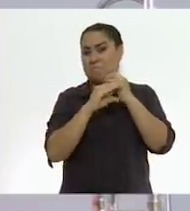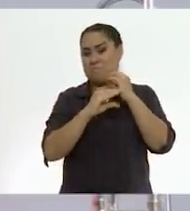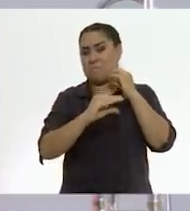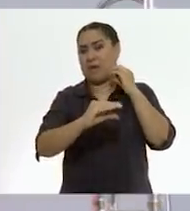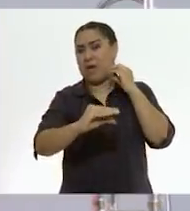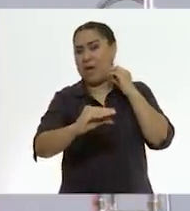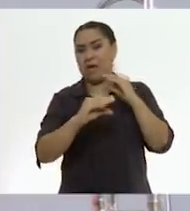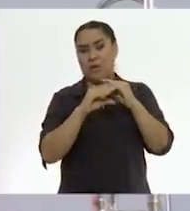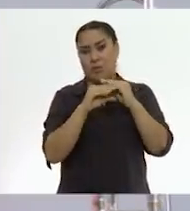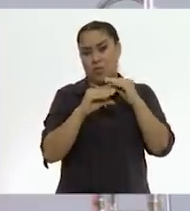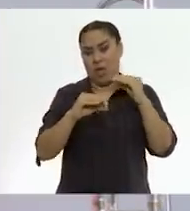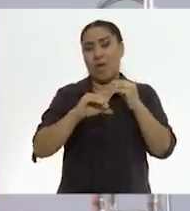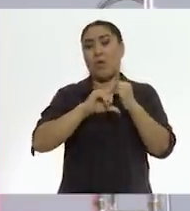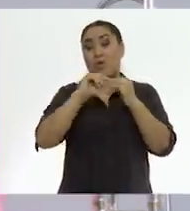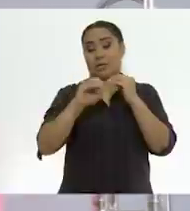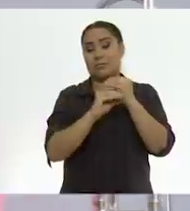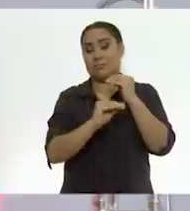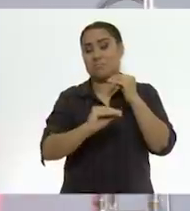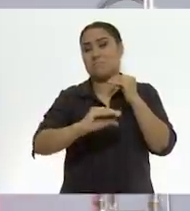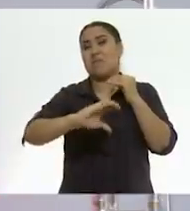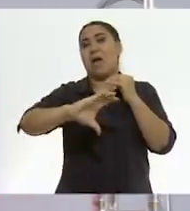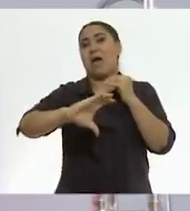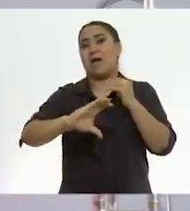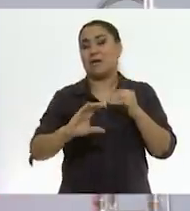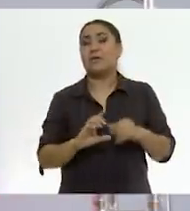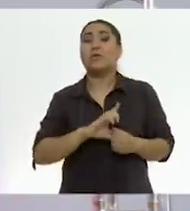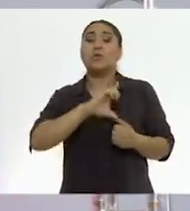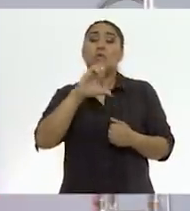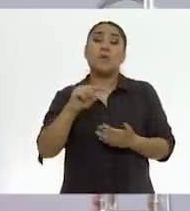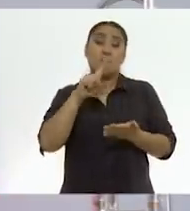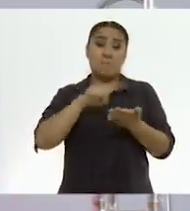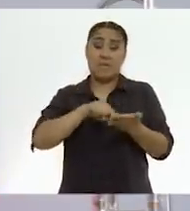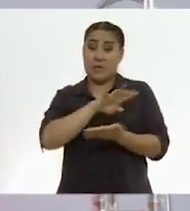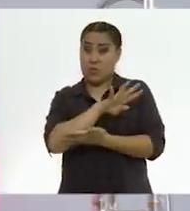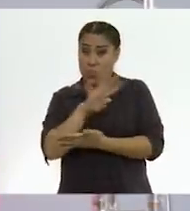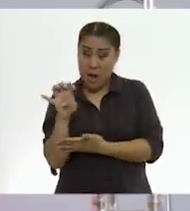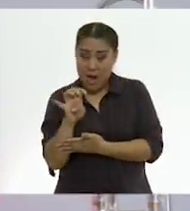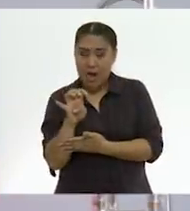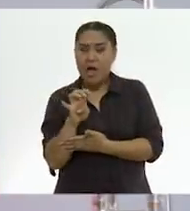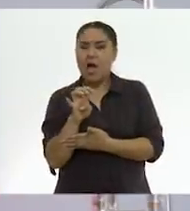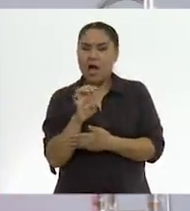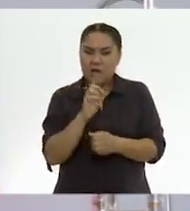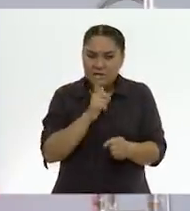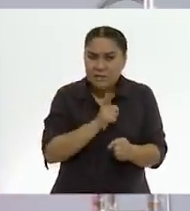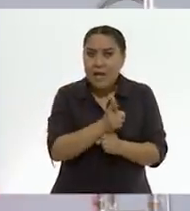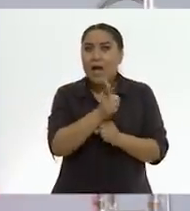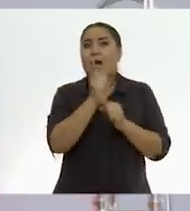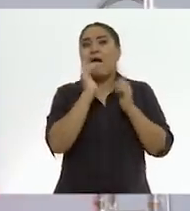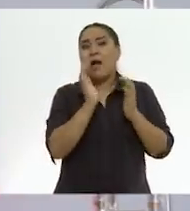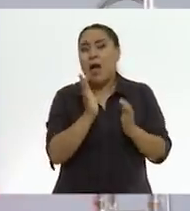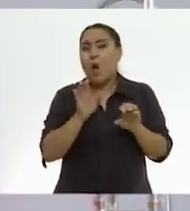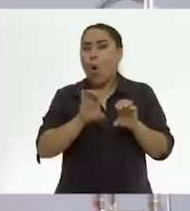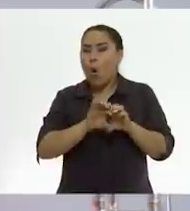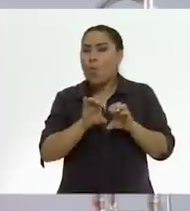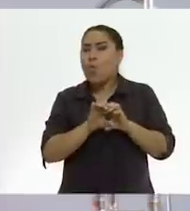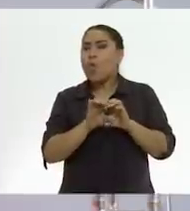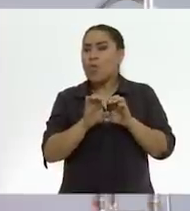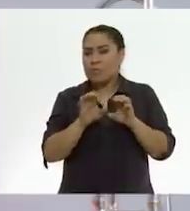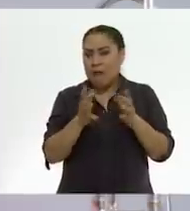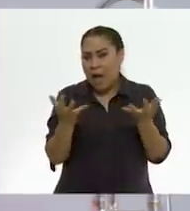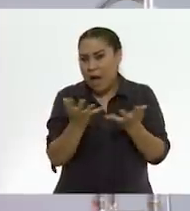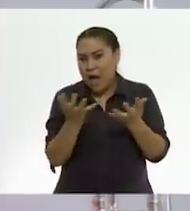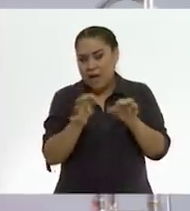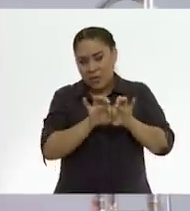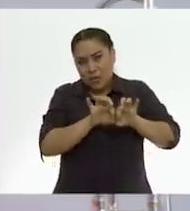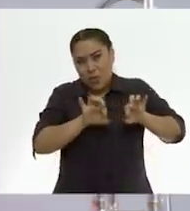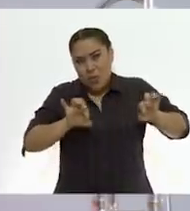se ensancha el pabellón. Alrededor del año 1400 descubrieron una técnica para curvar los tubos. Otro